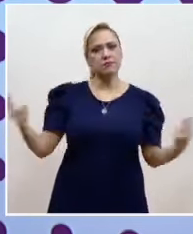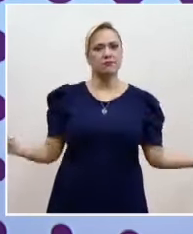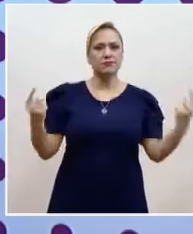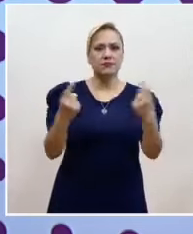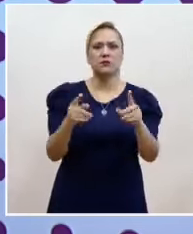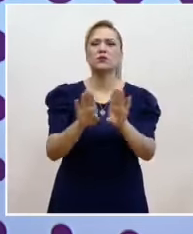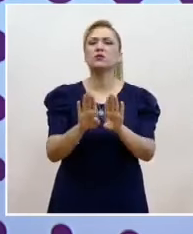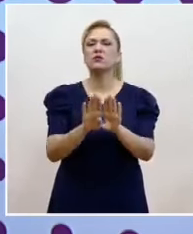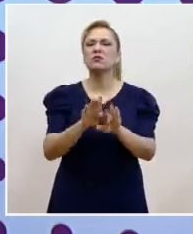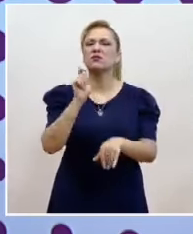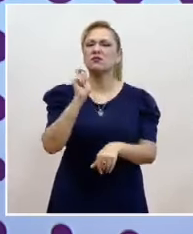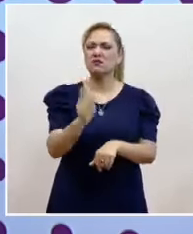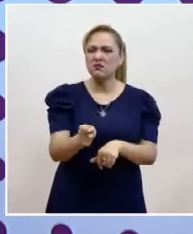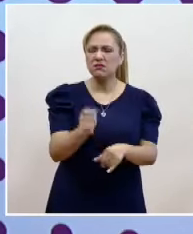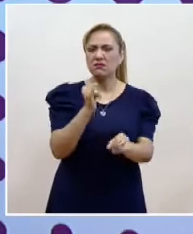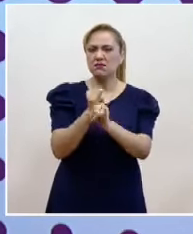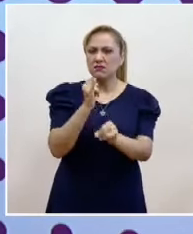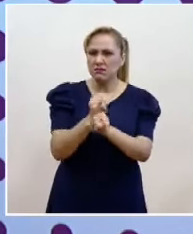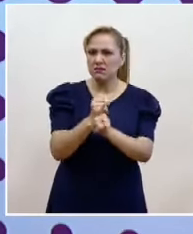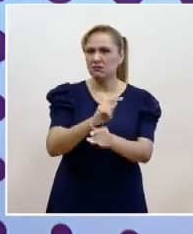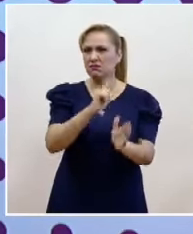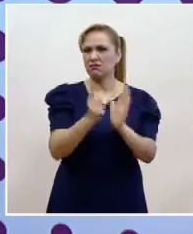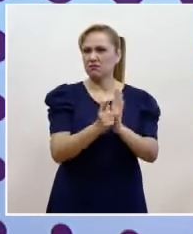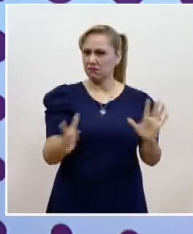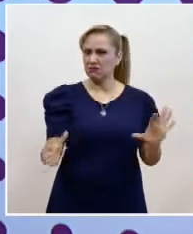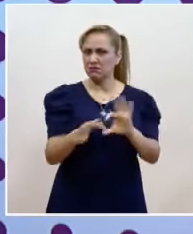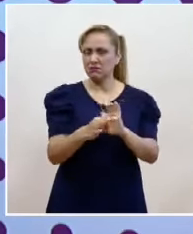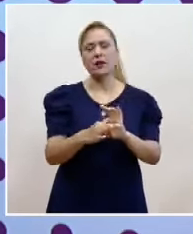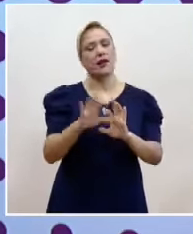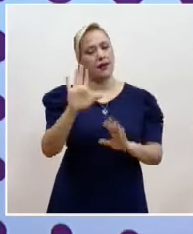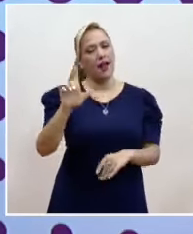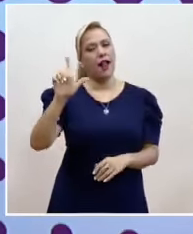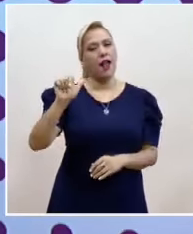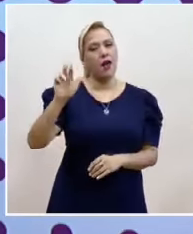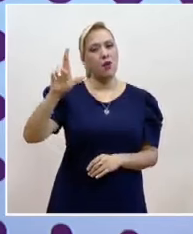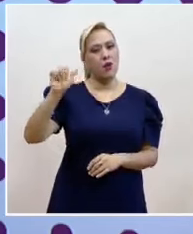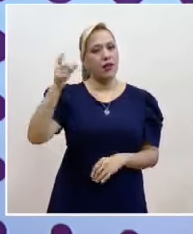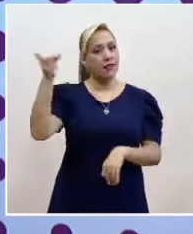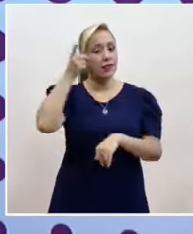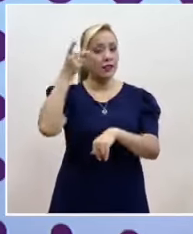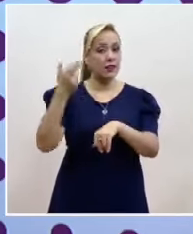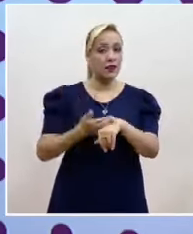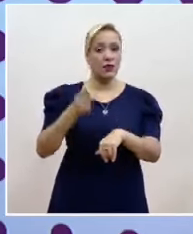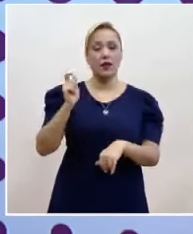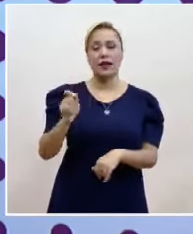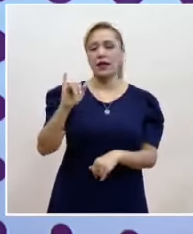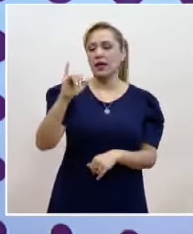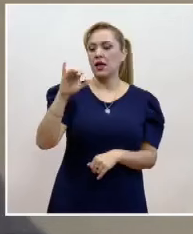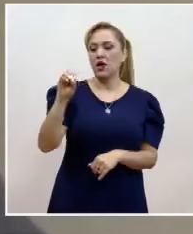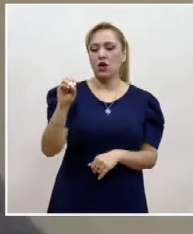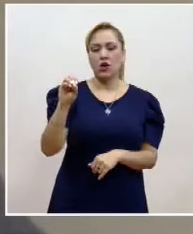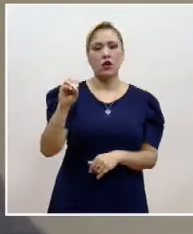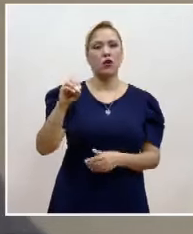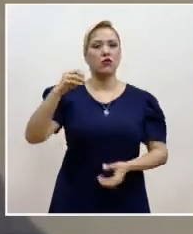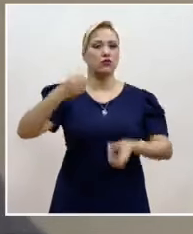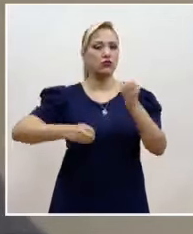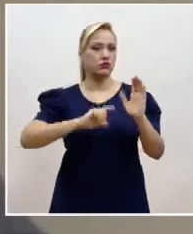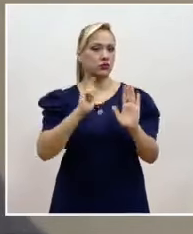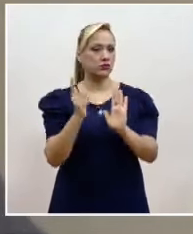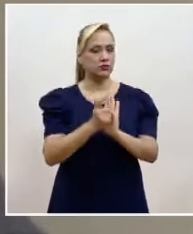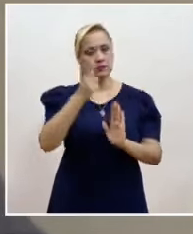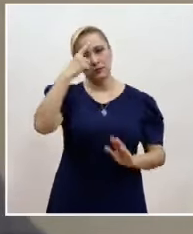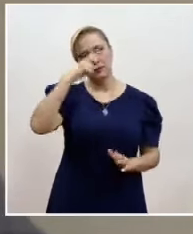digital. Presento en primer lugar a Laura Márquez Martínez, quien es directora ejecutiva de IO Justice, es cofundadora del Centro